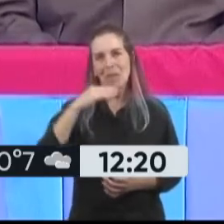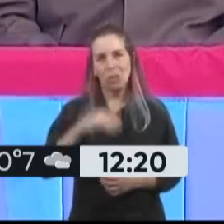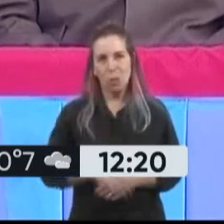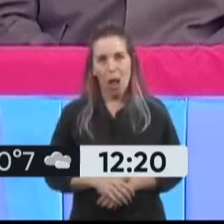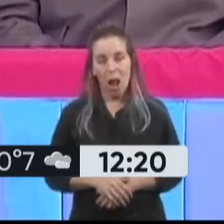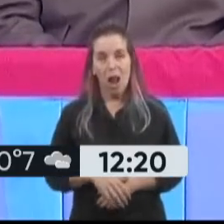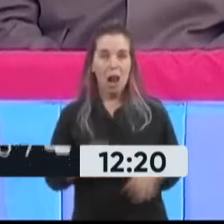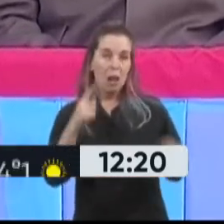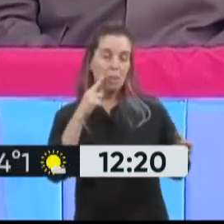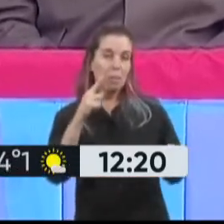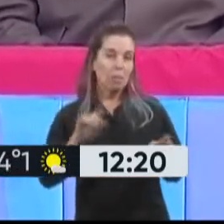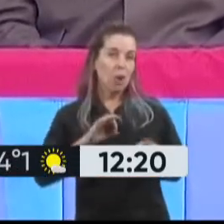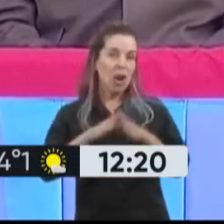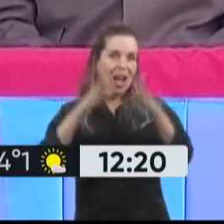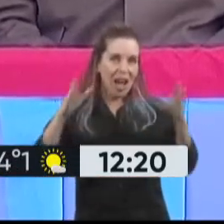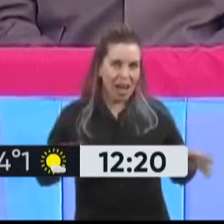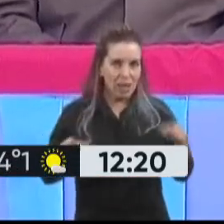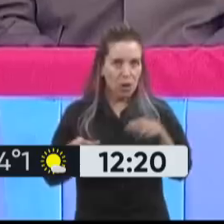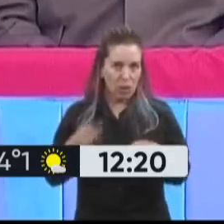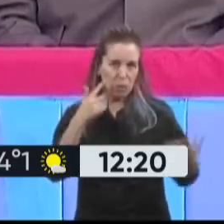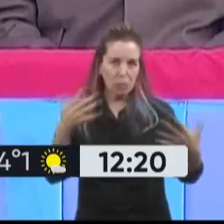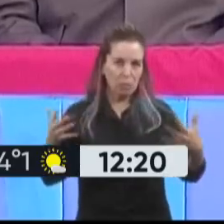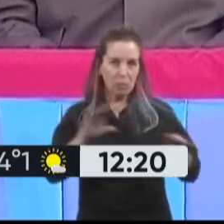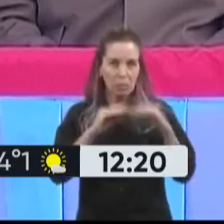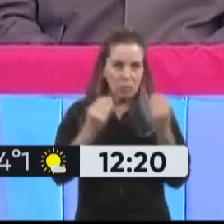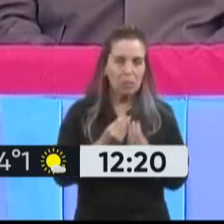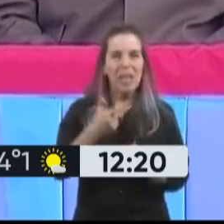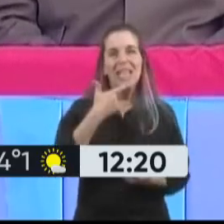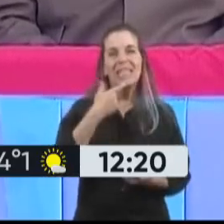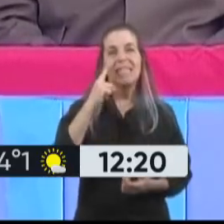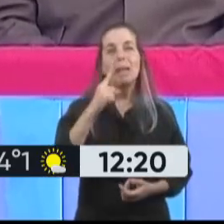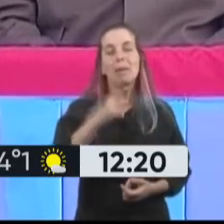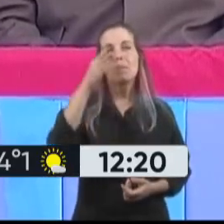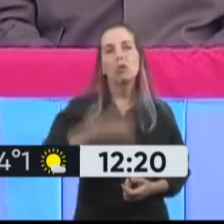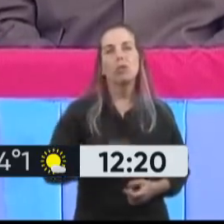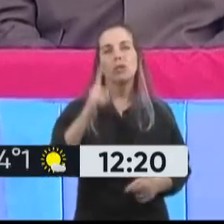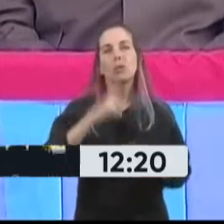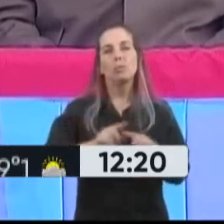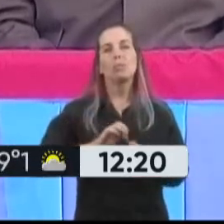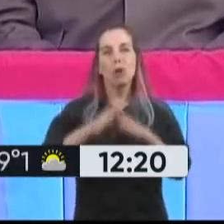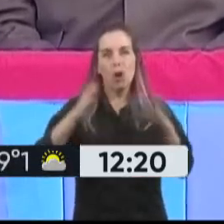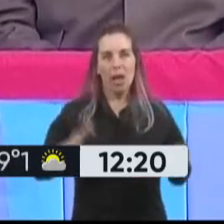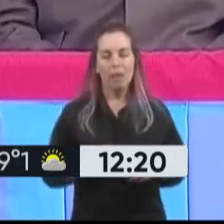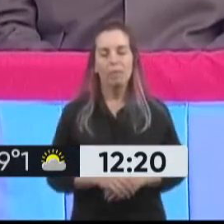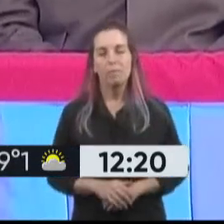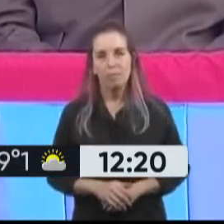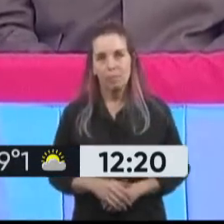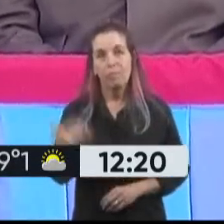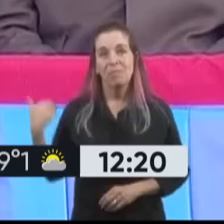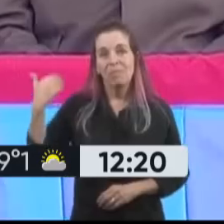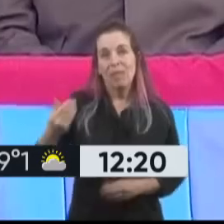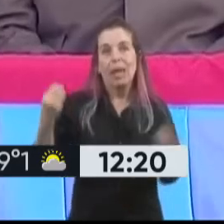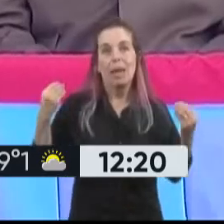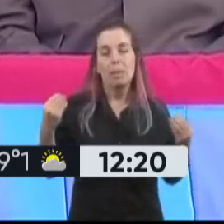en términos anualizados es equivalente al 17.000% anual. Y después de